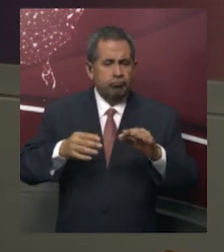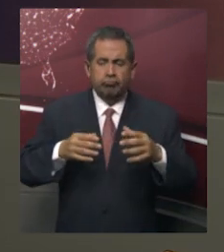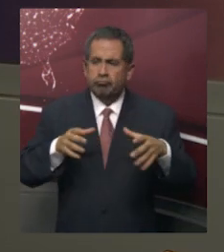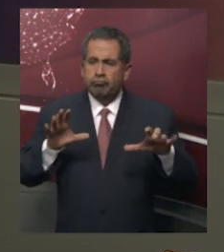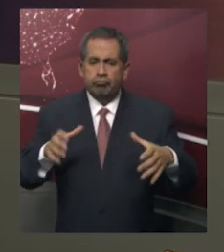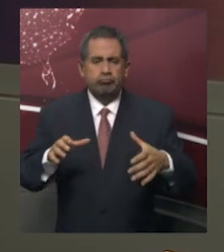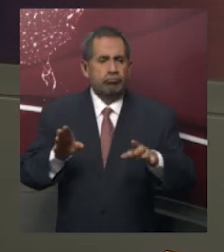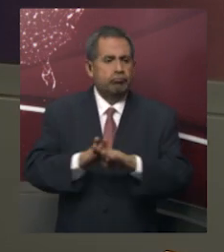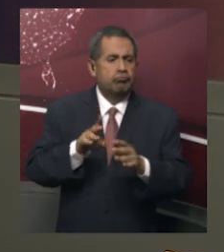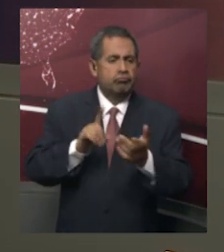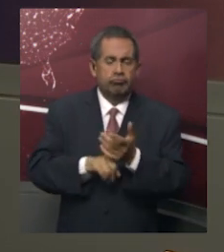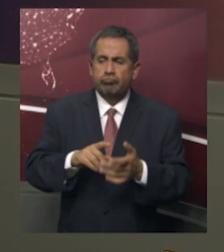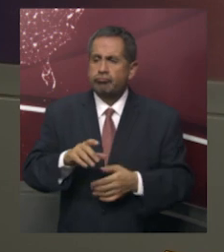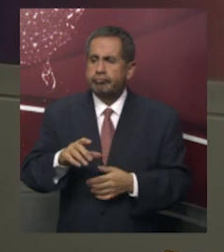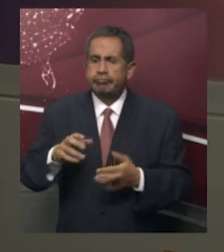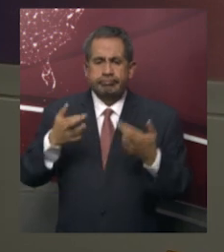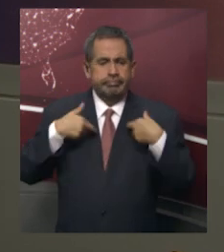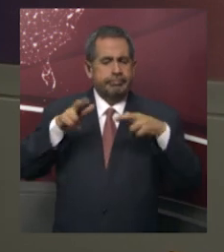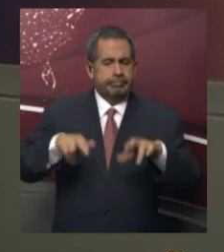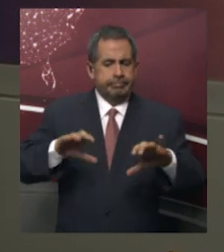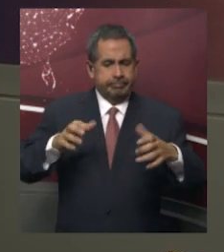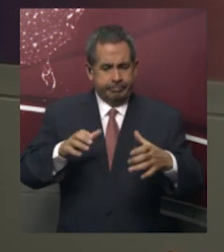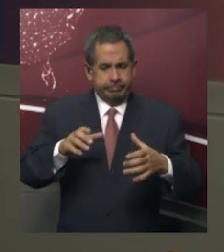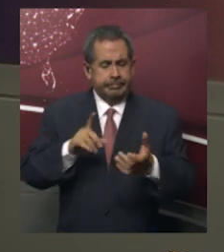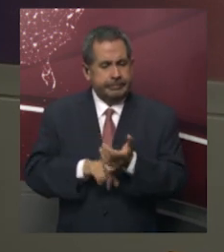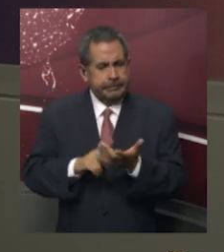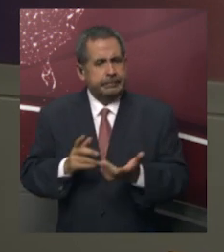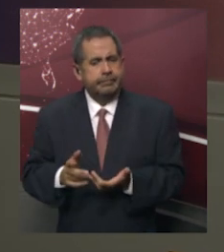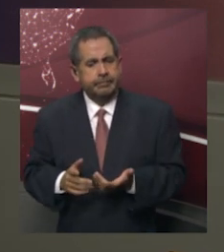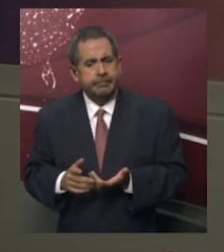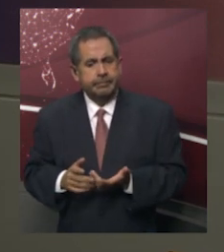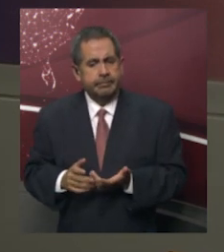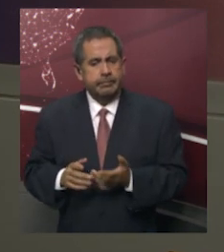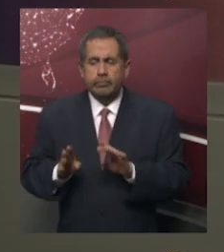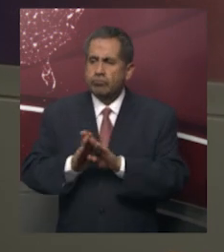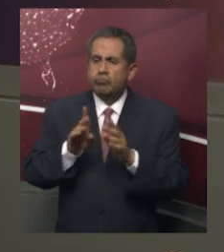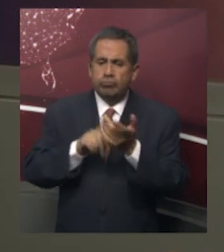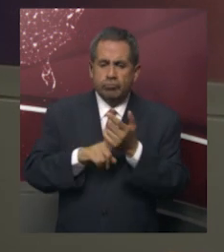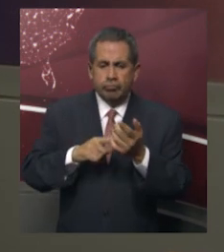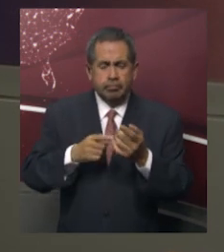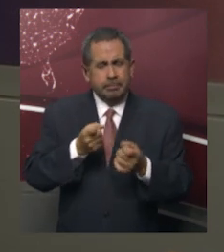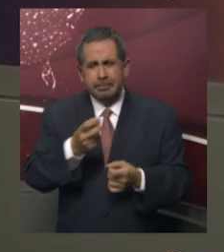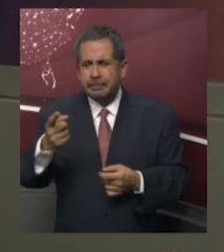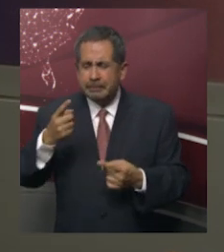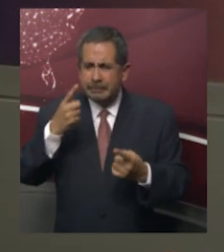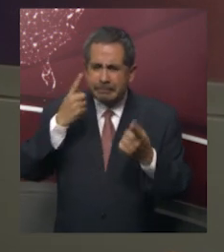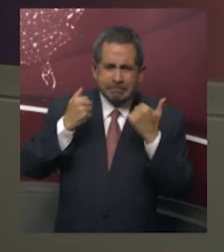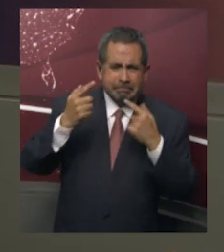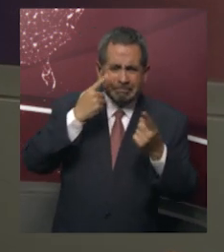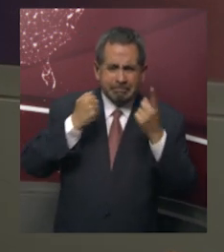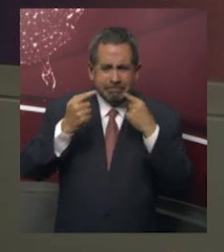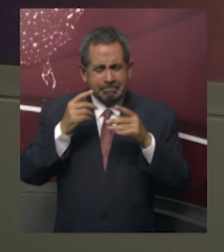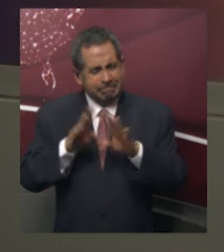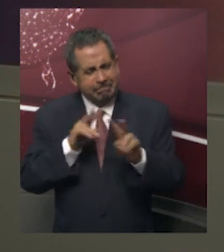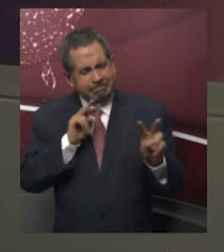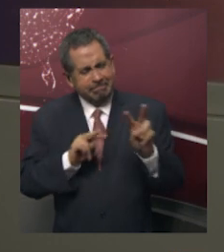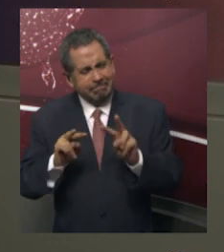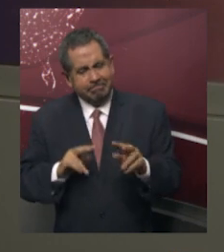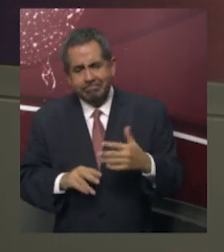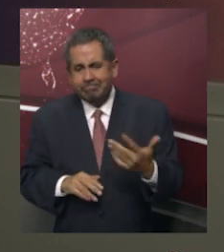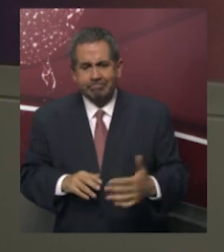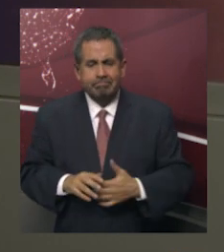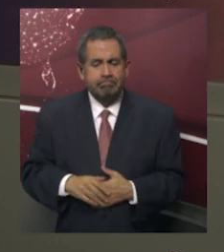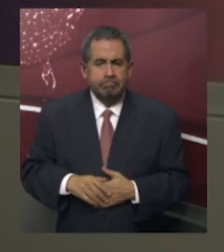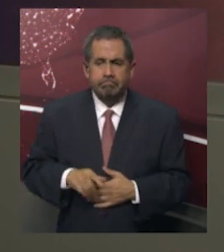en la Cámara de los Representantes, legisladoras pues en llanto viendo esta situación de lo que están enfrentando. Desde la